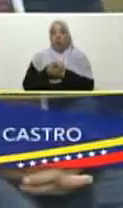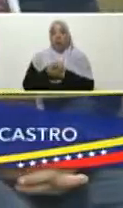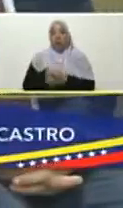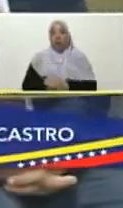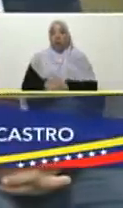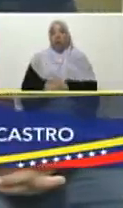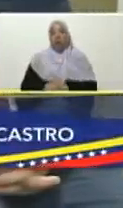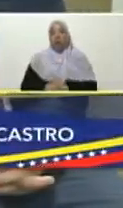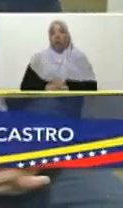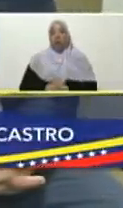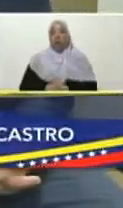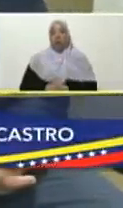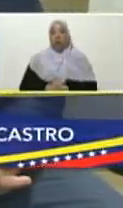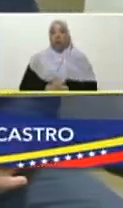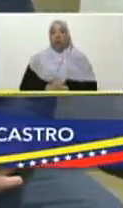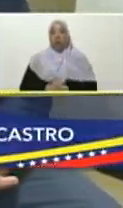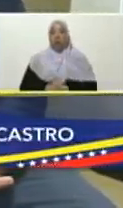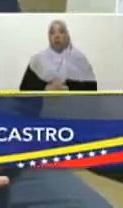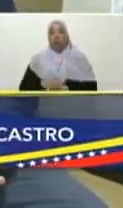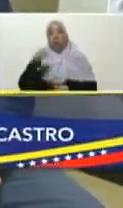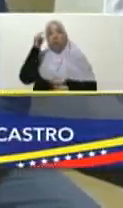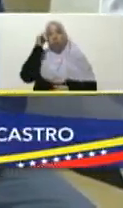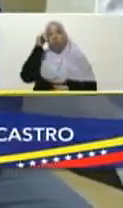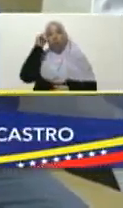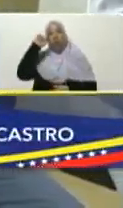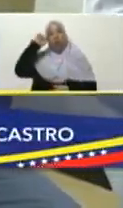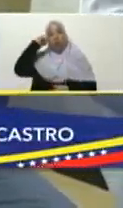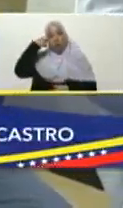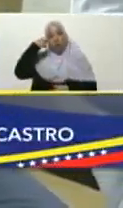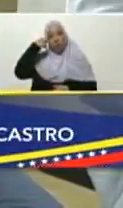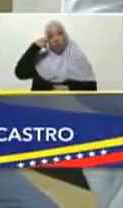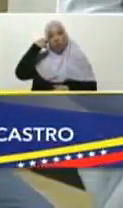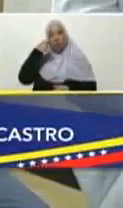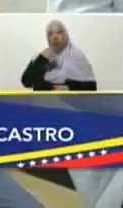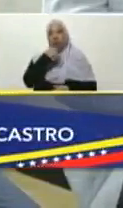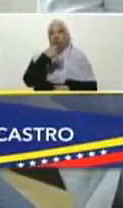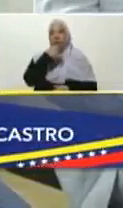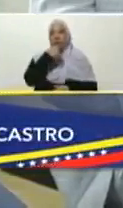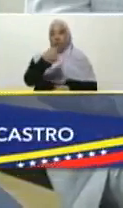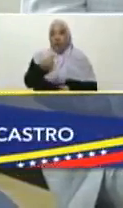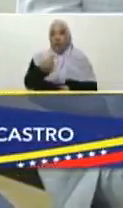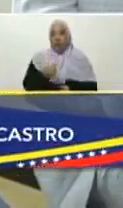Así que es un día de recuerdos, sensible.